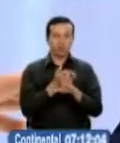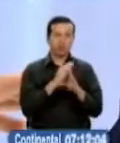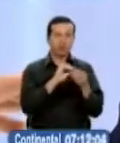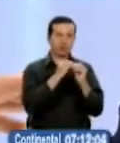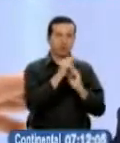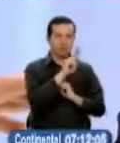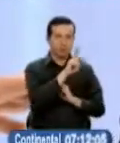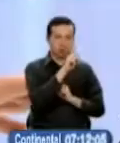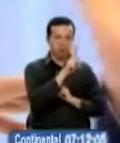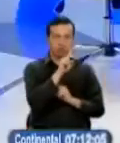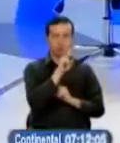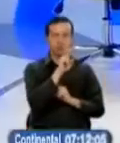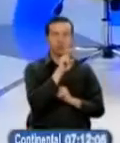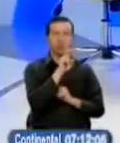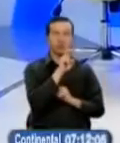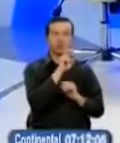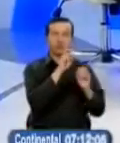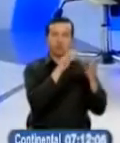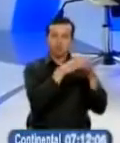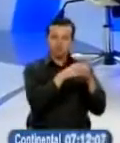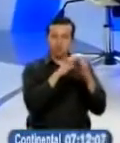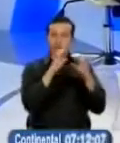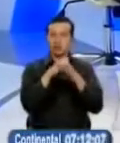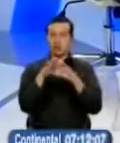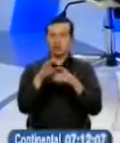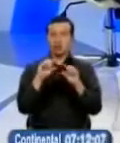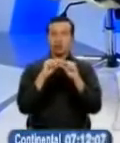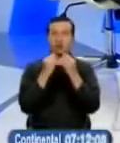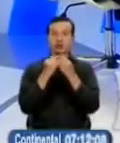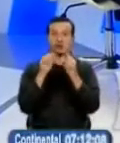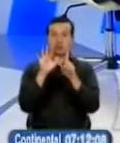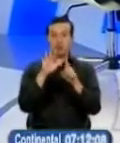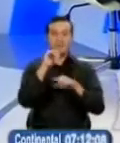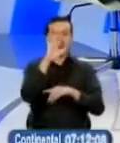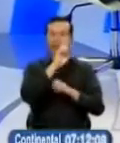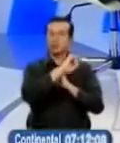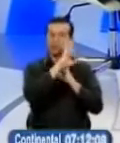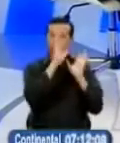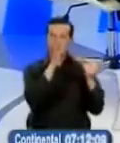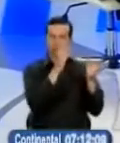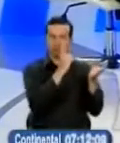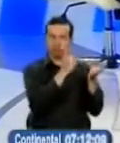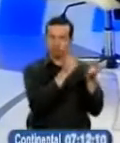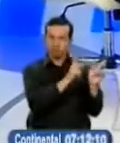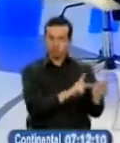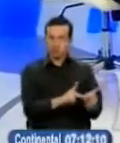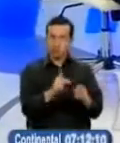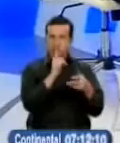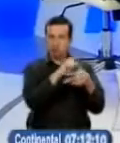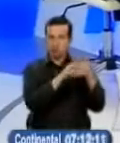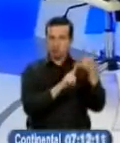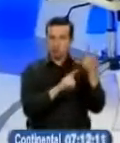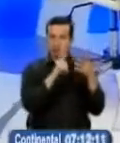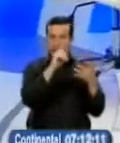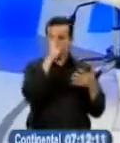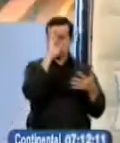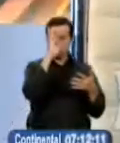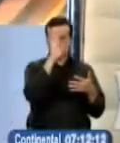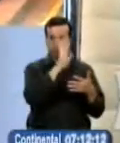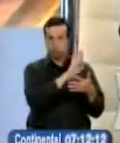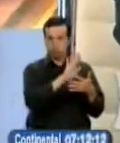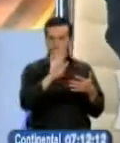que propone el Partido Social Cristiano. Más definido. Mucho diría. Más definido. Ya. Definido en el plano clarísimo, cartesiano ideológico.